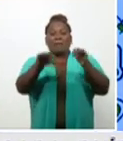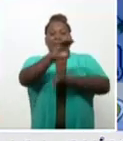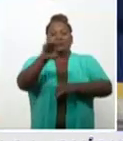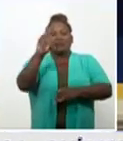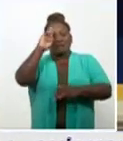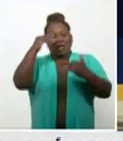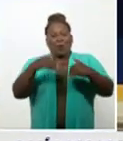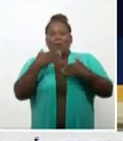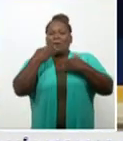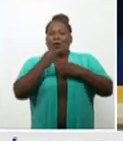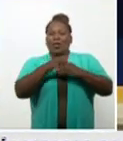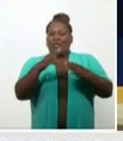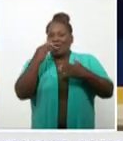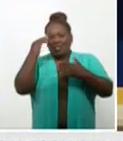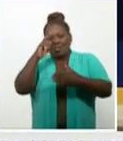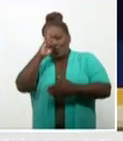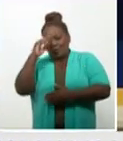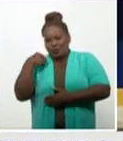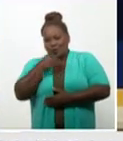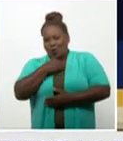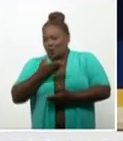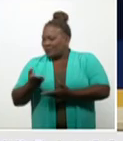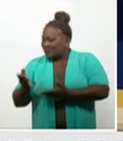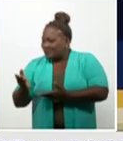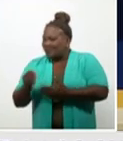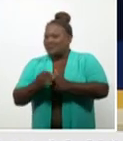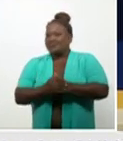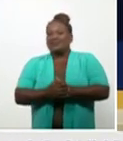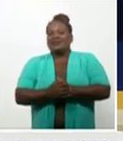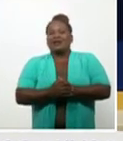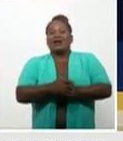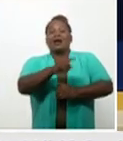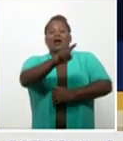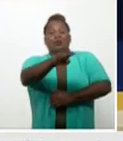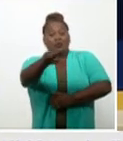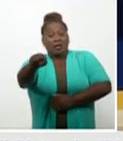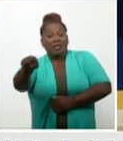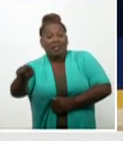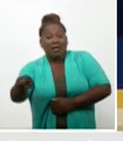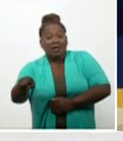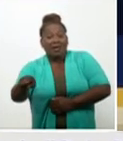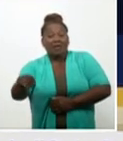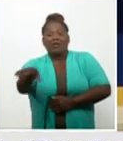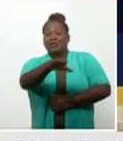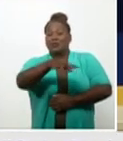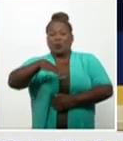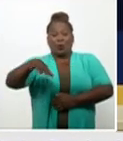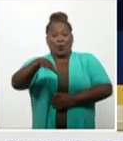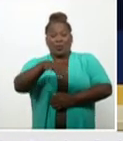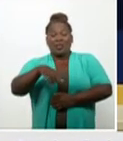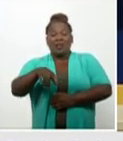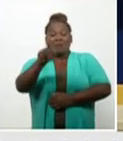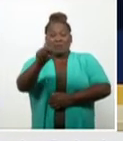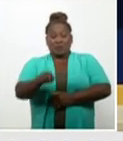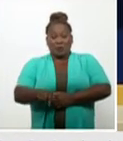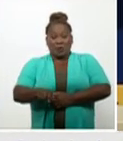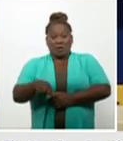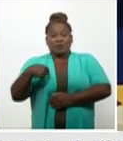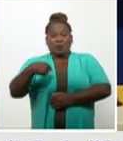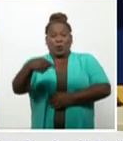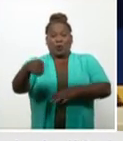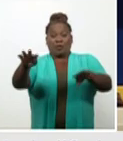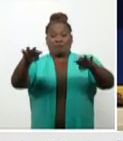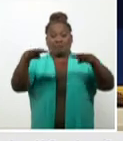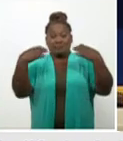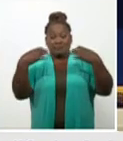buenos días. A ustedes, a todas las personas que nos siguen todas las mañanas, a Gisela,